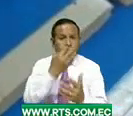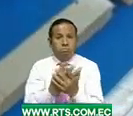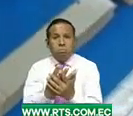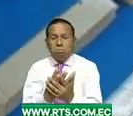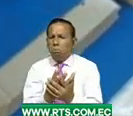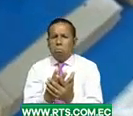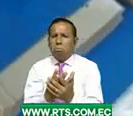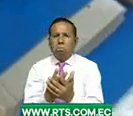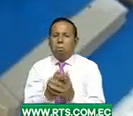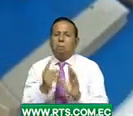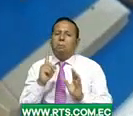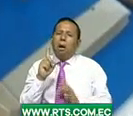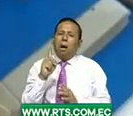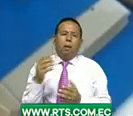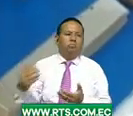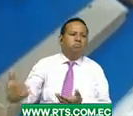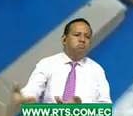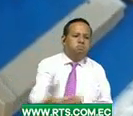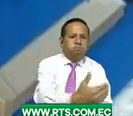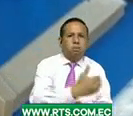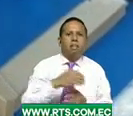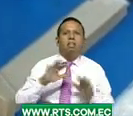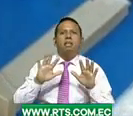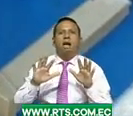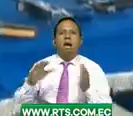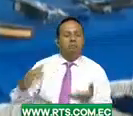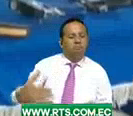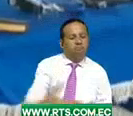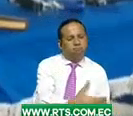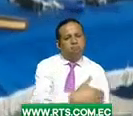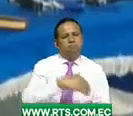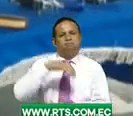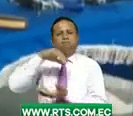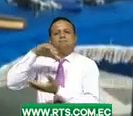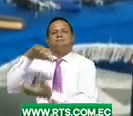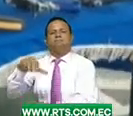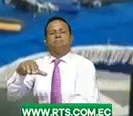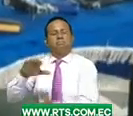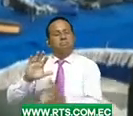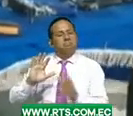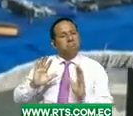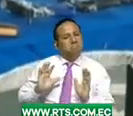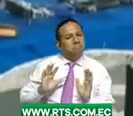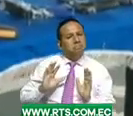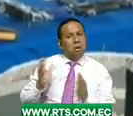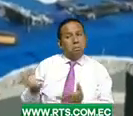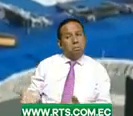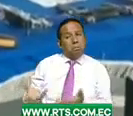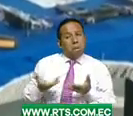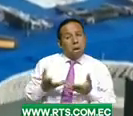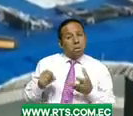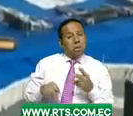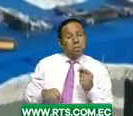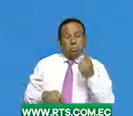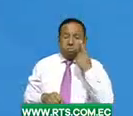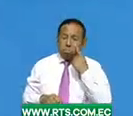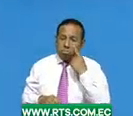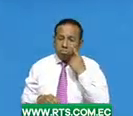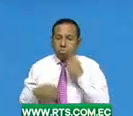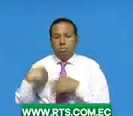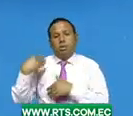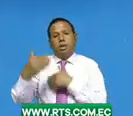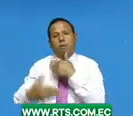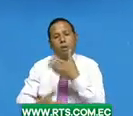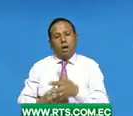sacado de circulación 10 armas de fuego, aunque el decomiso no está en firme. Un golpe a puertas de que el estado de excepción finalice en